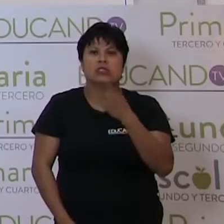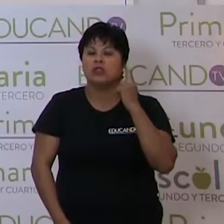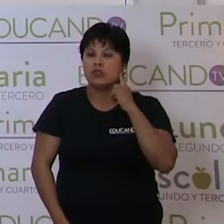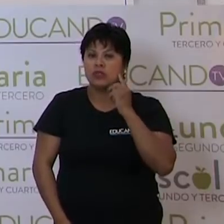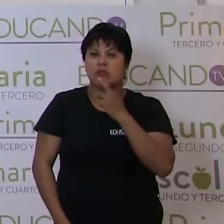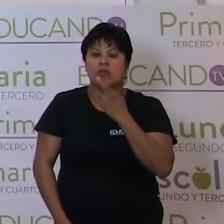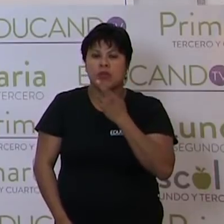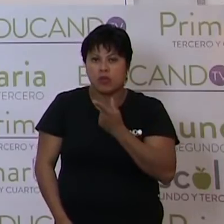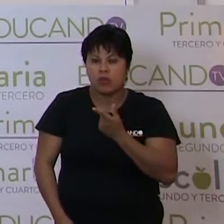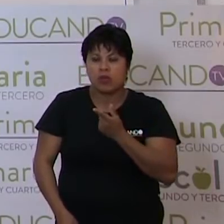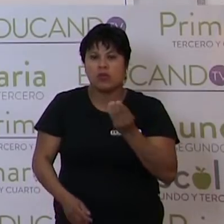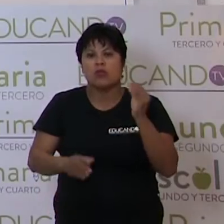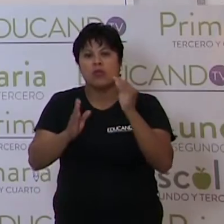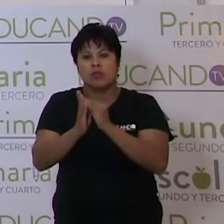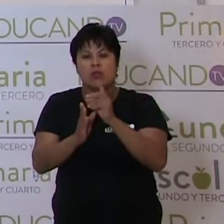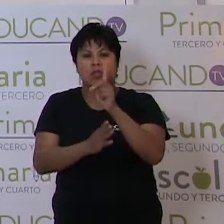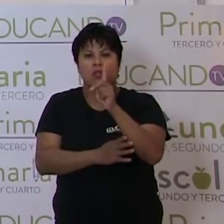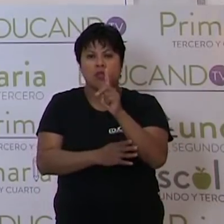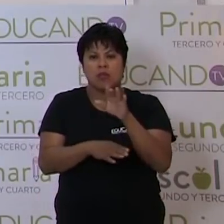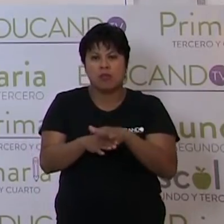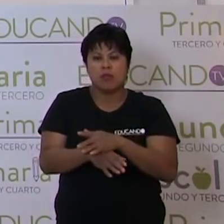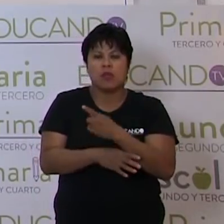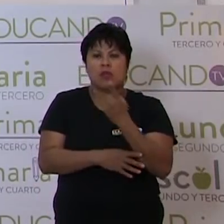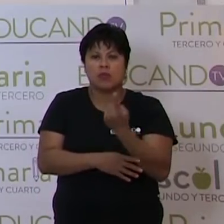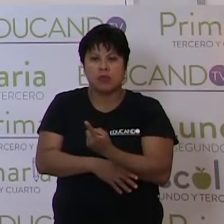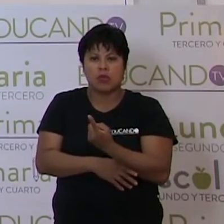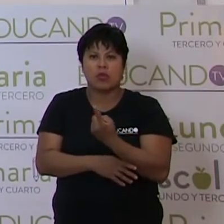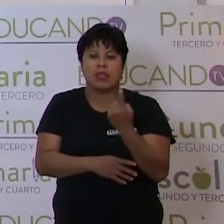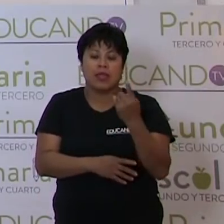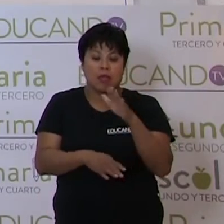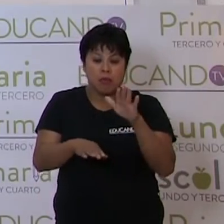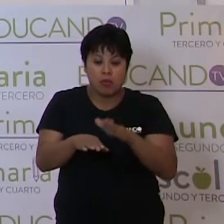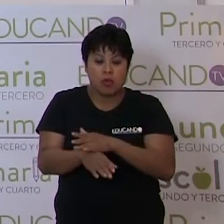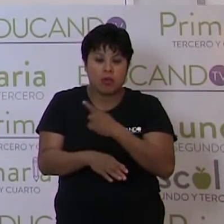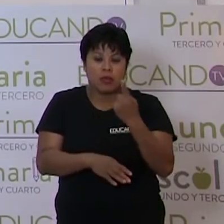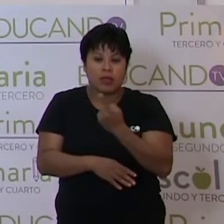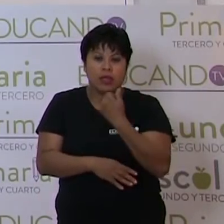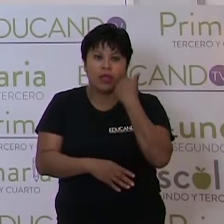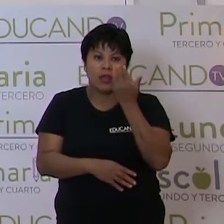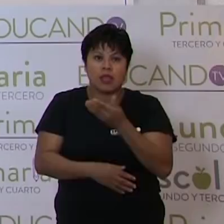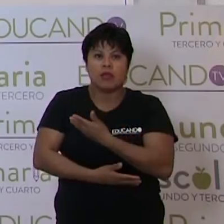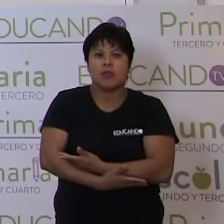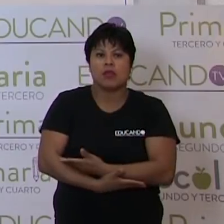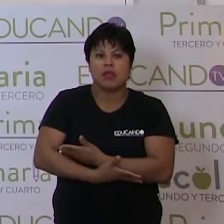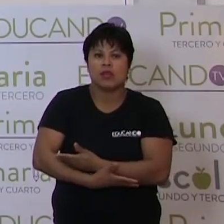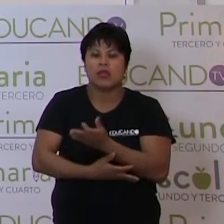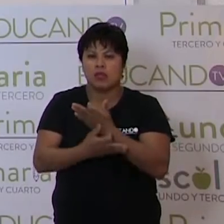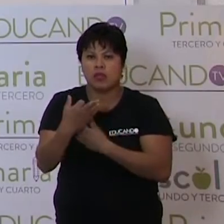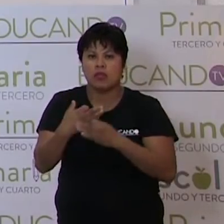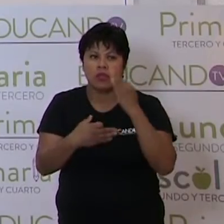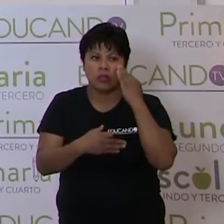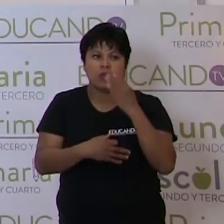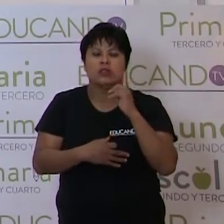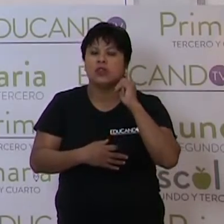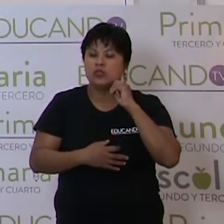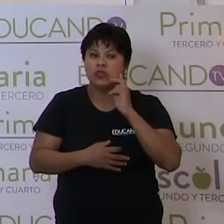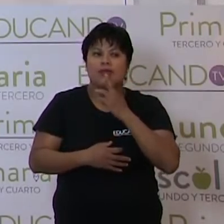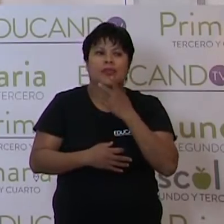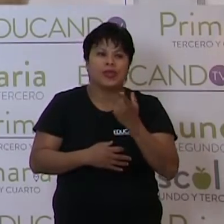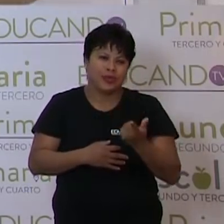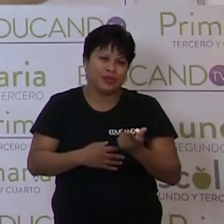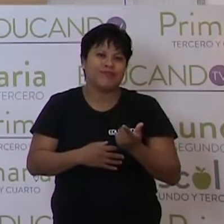mejor, se escucharía mejor porque quería que me cargaran todo el tiempo, ¿verdad? Se escucha mejor por